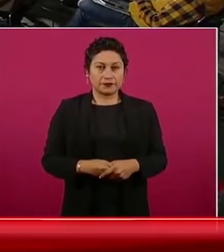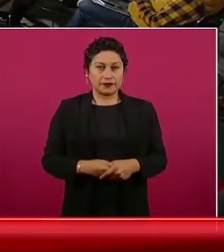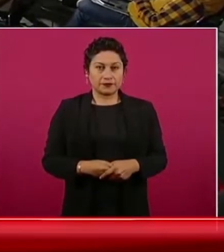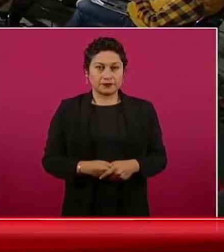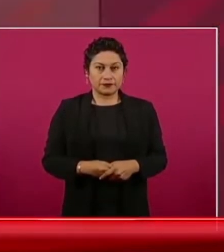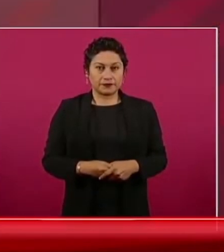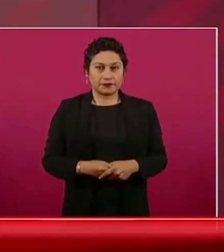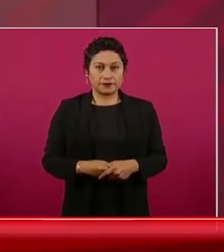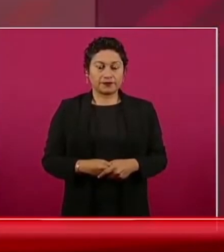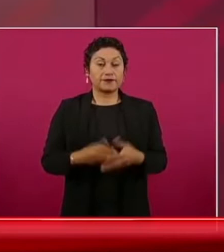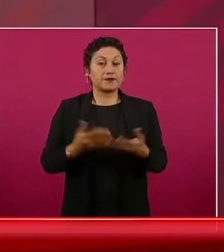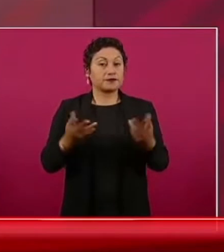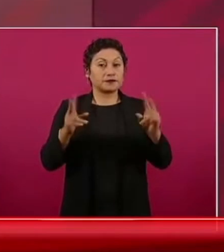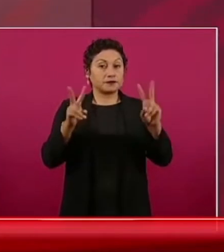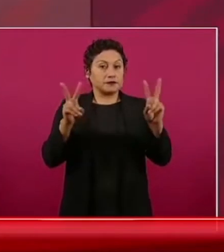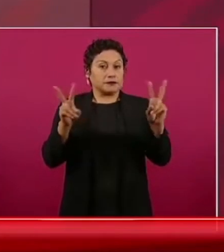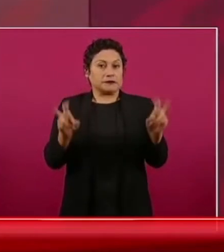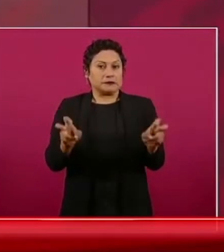los pobres